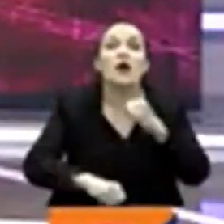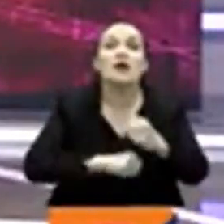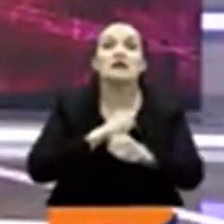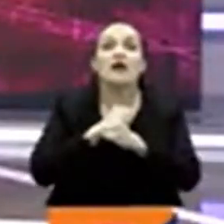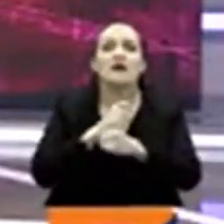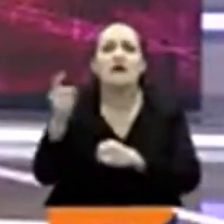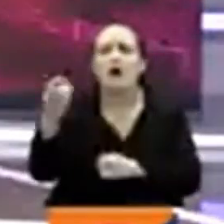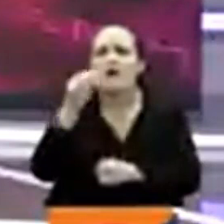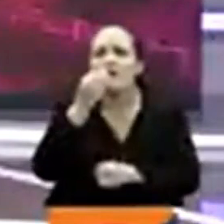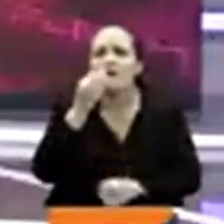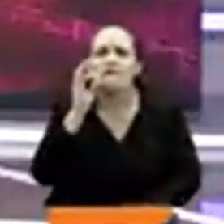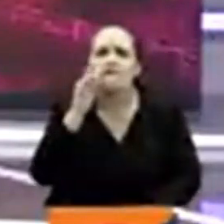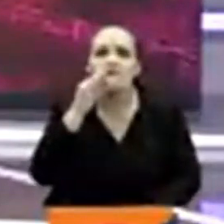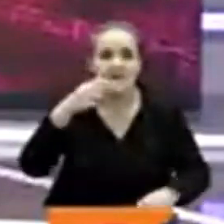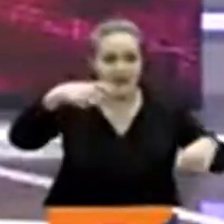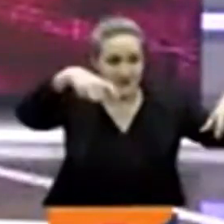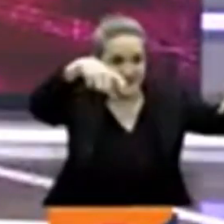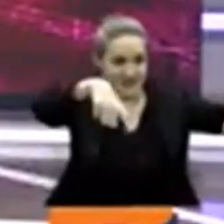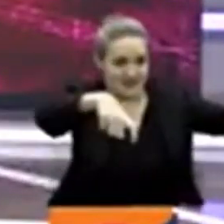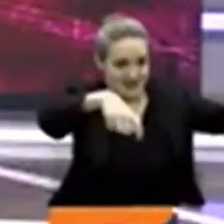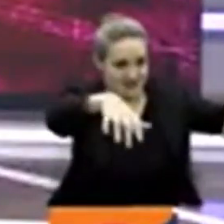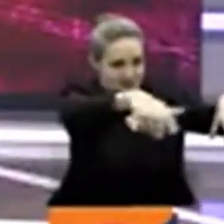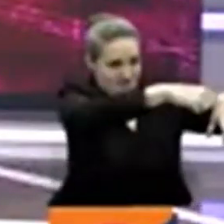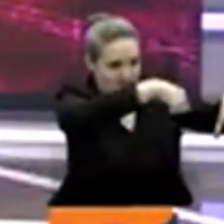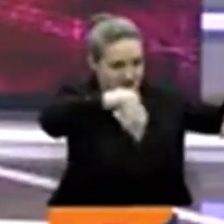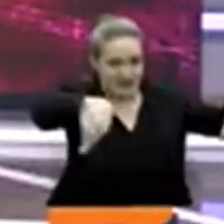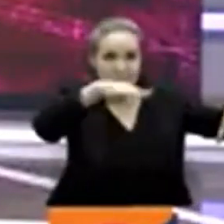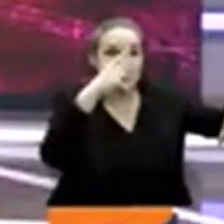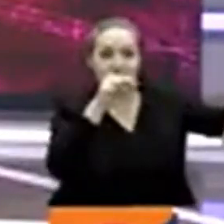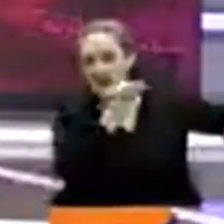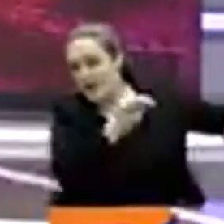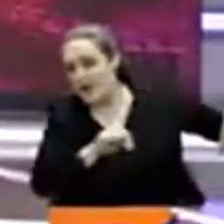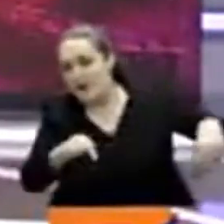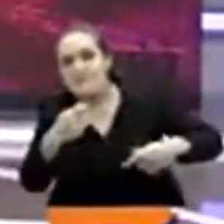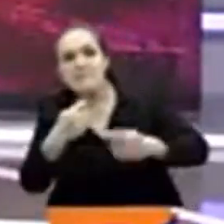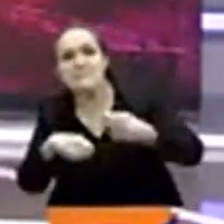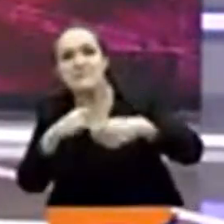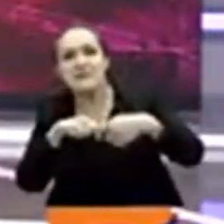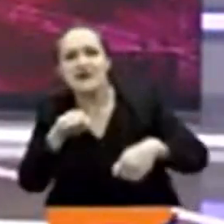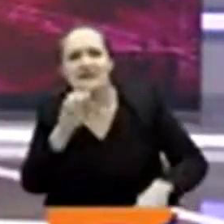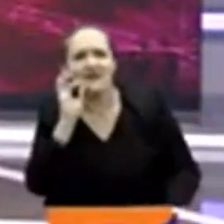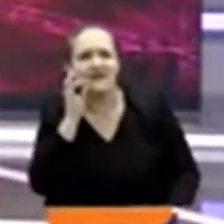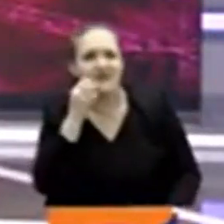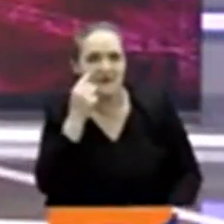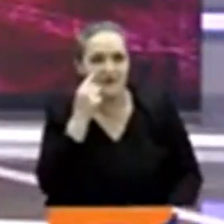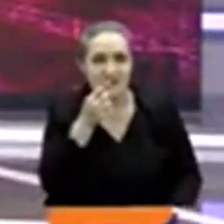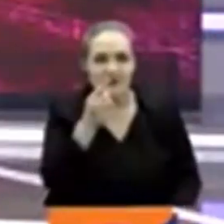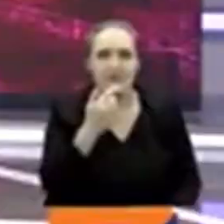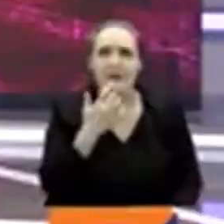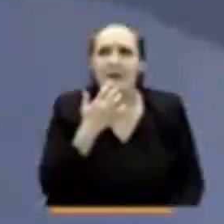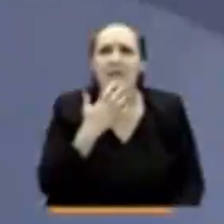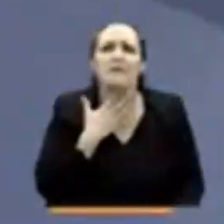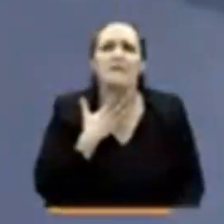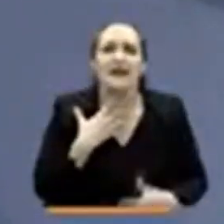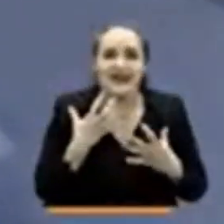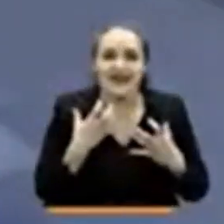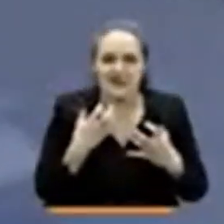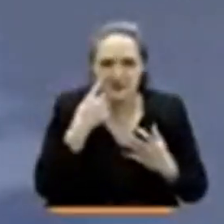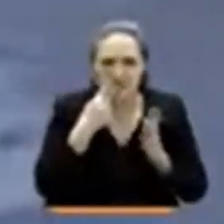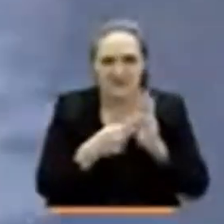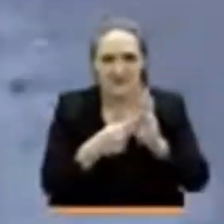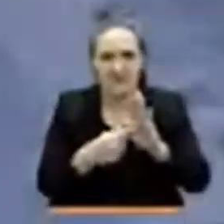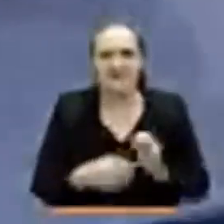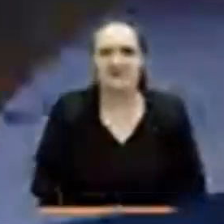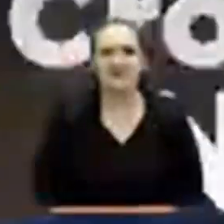unas delicias a las afueras del estadio Hernán Ramírez Villegas, para que nos antojemos un poco aquí en RTVC Noticias.